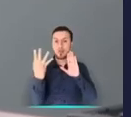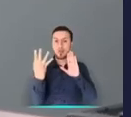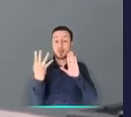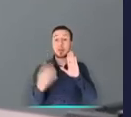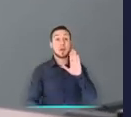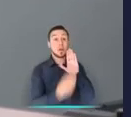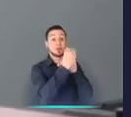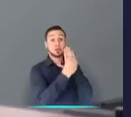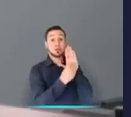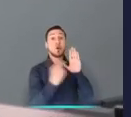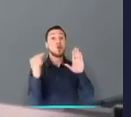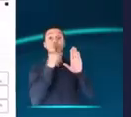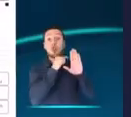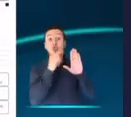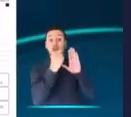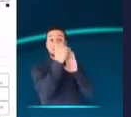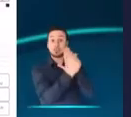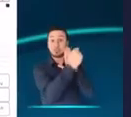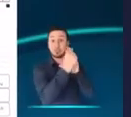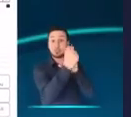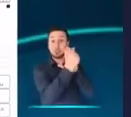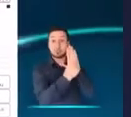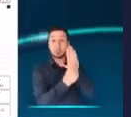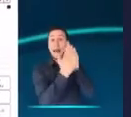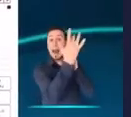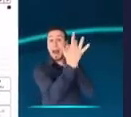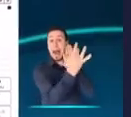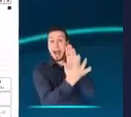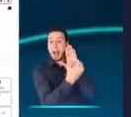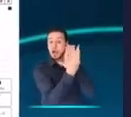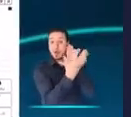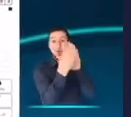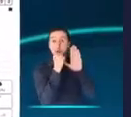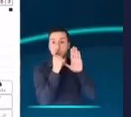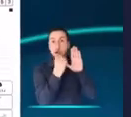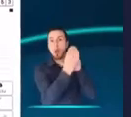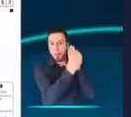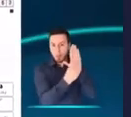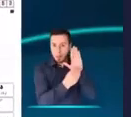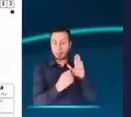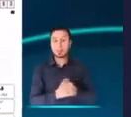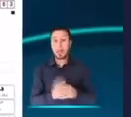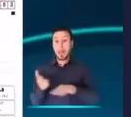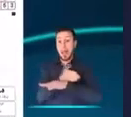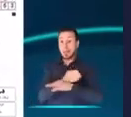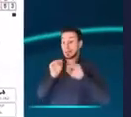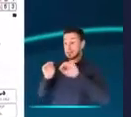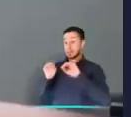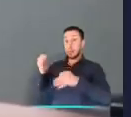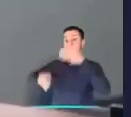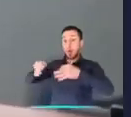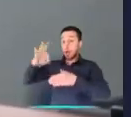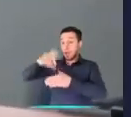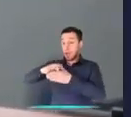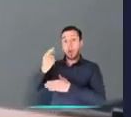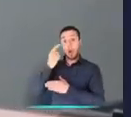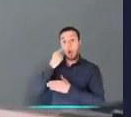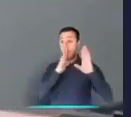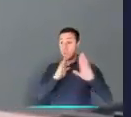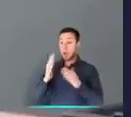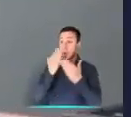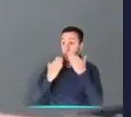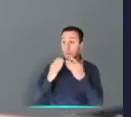negro para los números y el color rojo para los asteriscos en los espacios donde no va numeración. La instrucción que se le